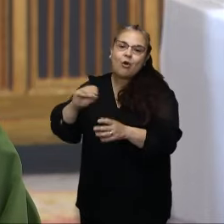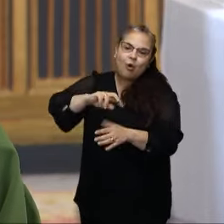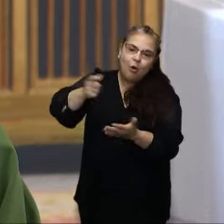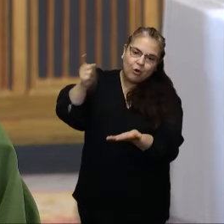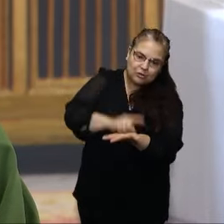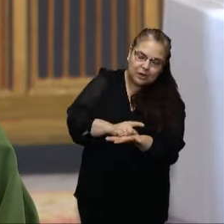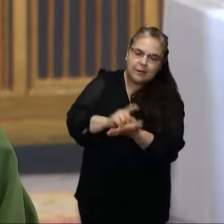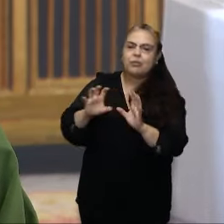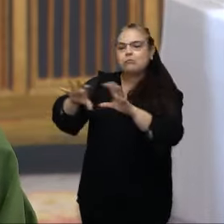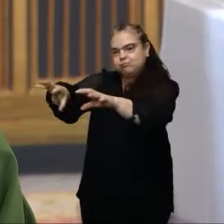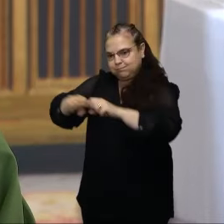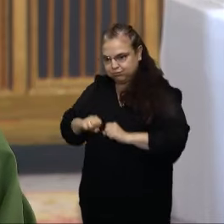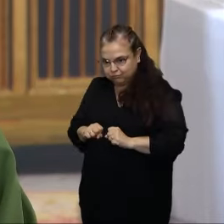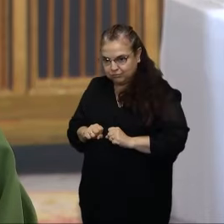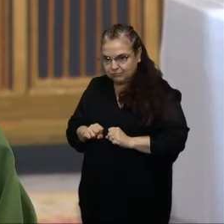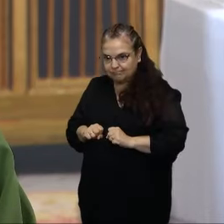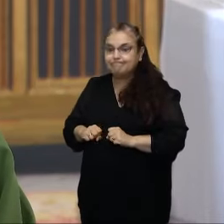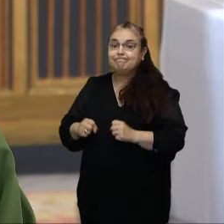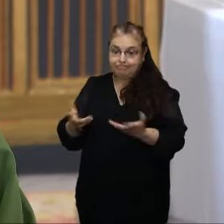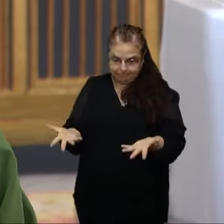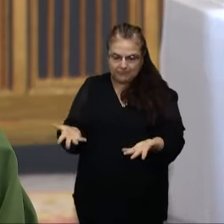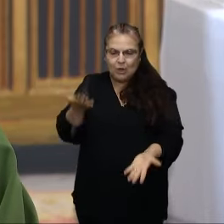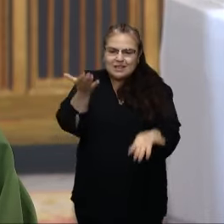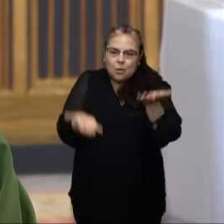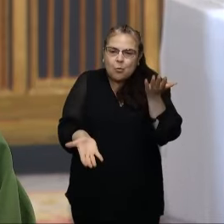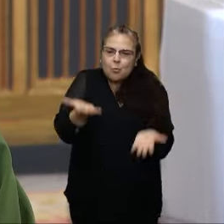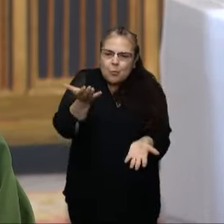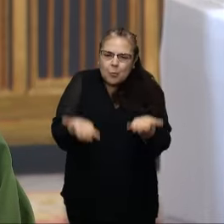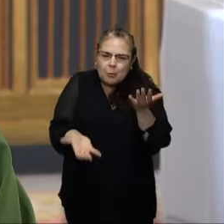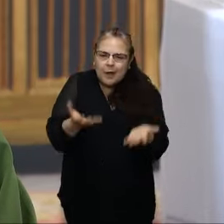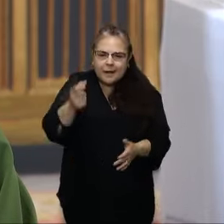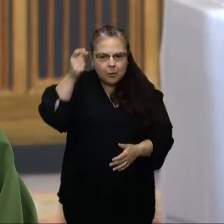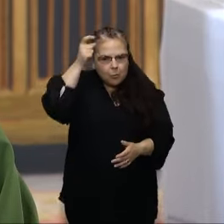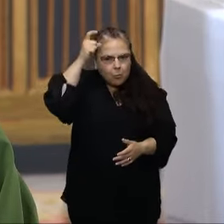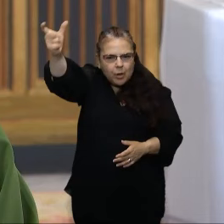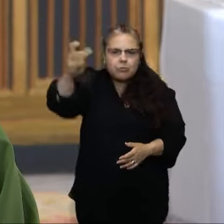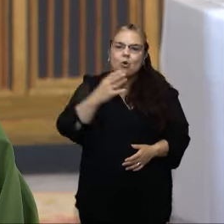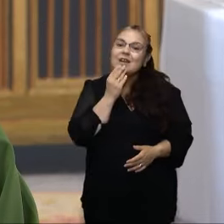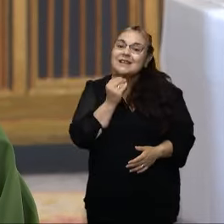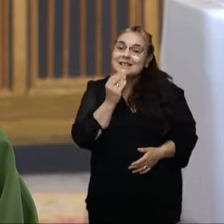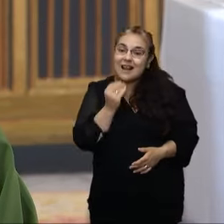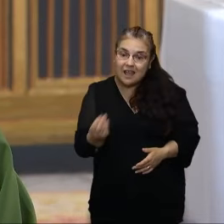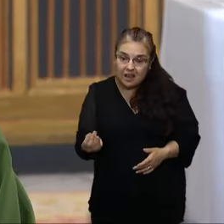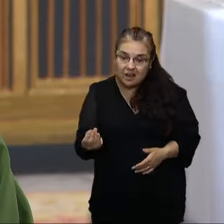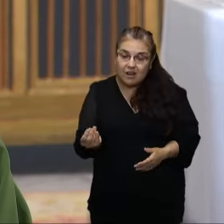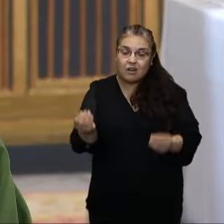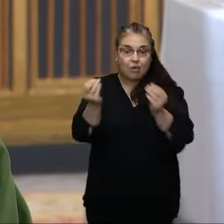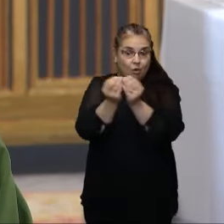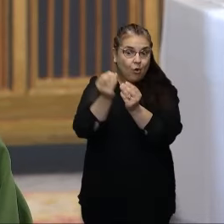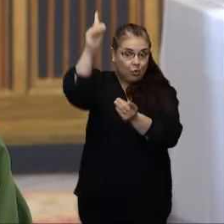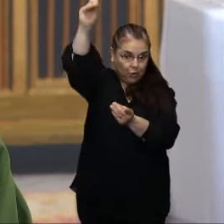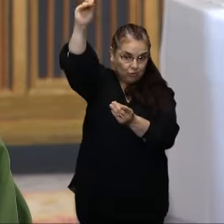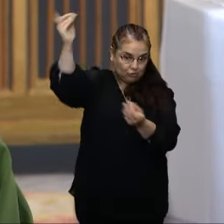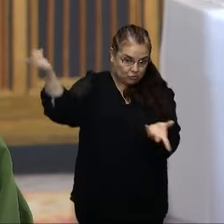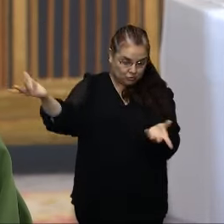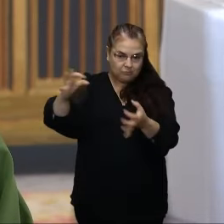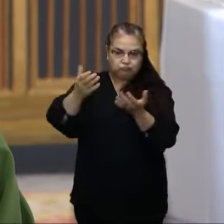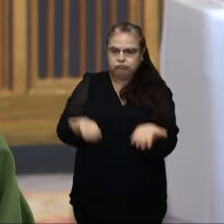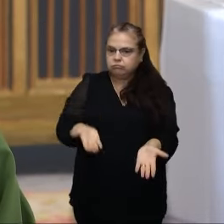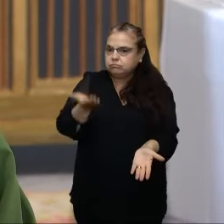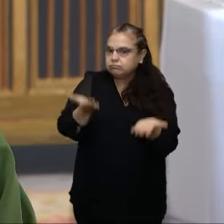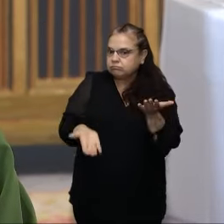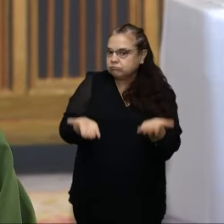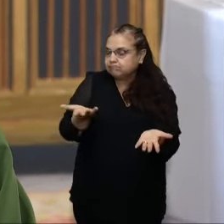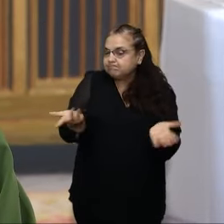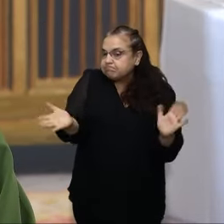entre el pueblo de Israel con su relación con Dios. Igual que la esposa ha sido infiel y el